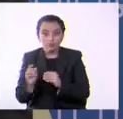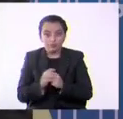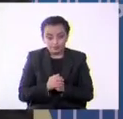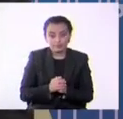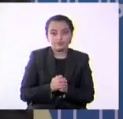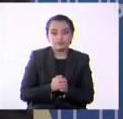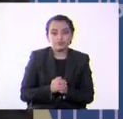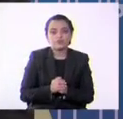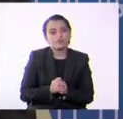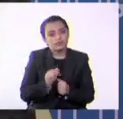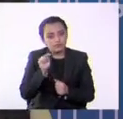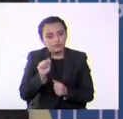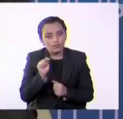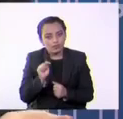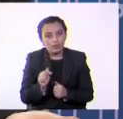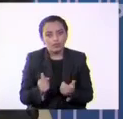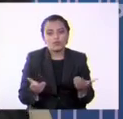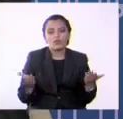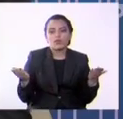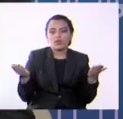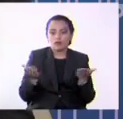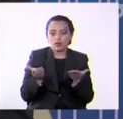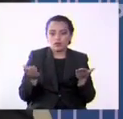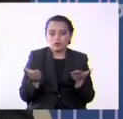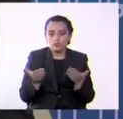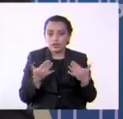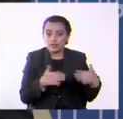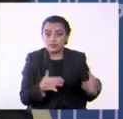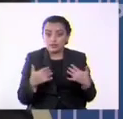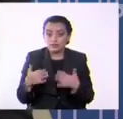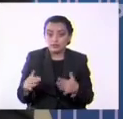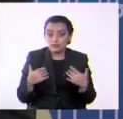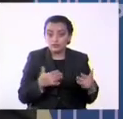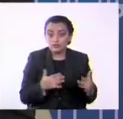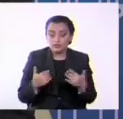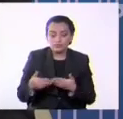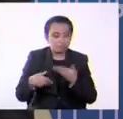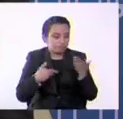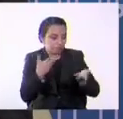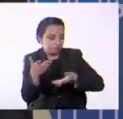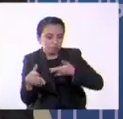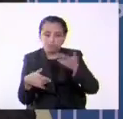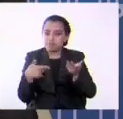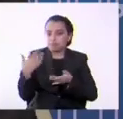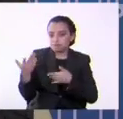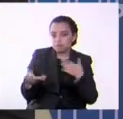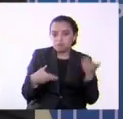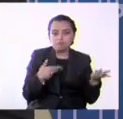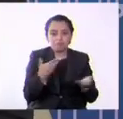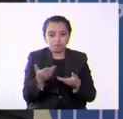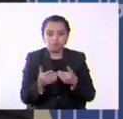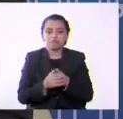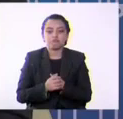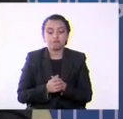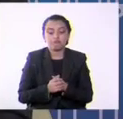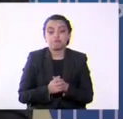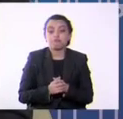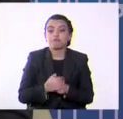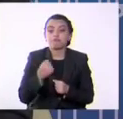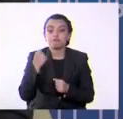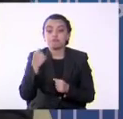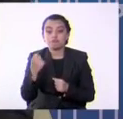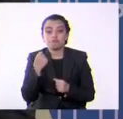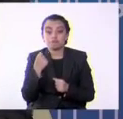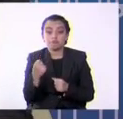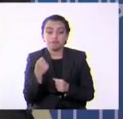flujos de la actividad comercial. Sin embargo, es importante notar un elemento,